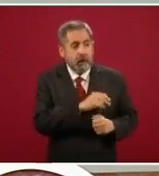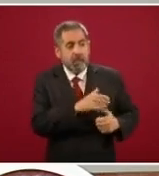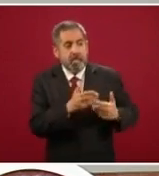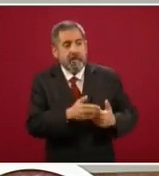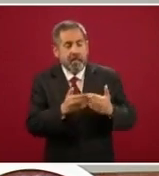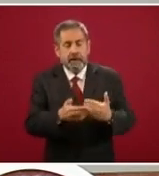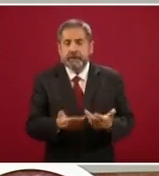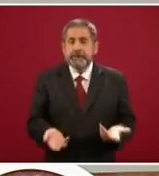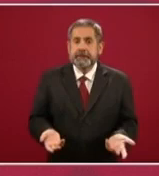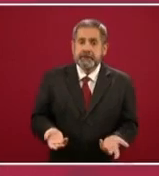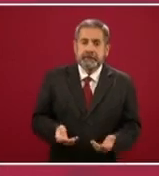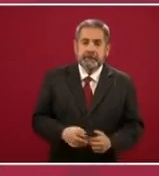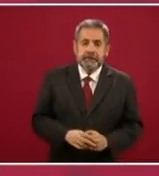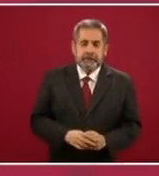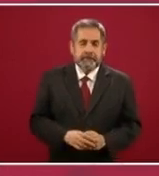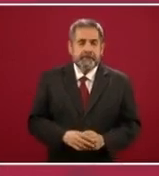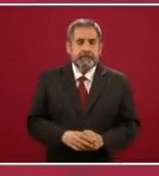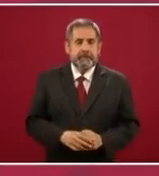Entonces,